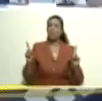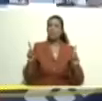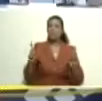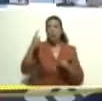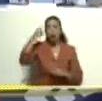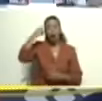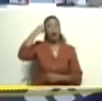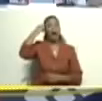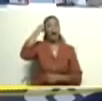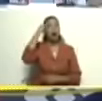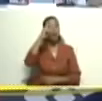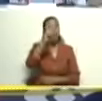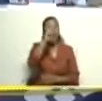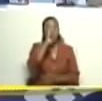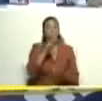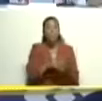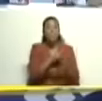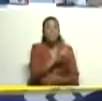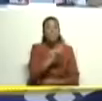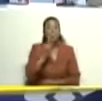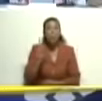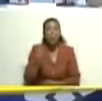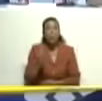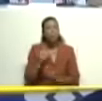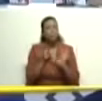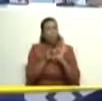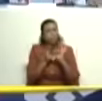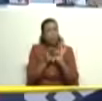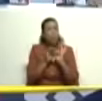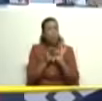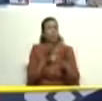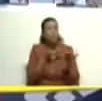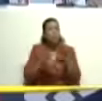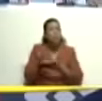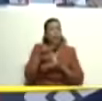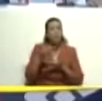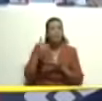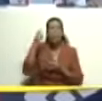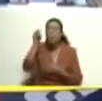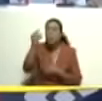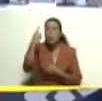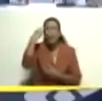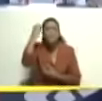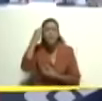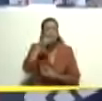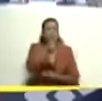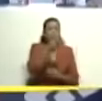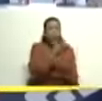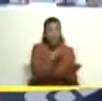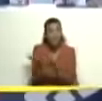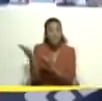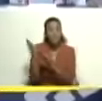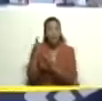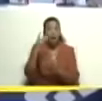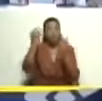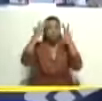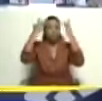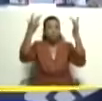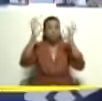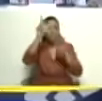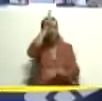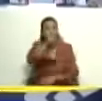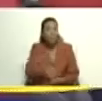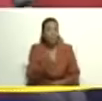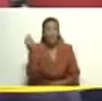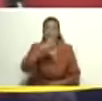yo empecé el 2021 a hablar de este tema, a socializarlo, a debatirlo. Invité a uno de los intelectuales